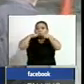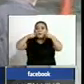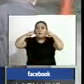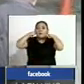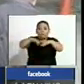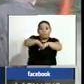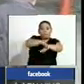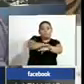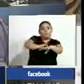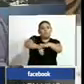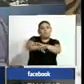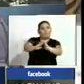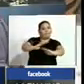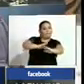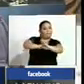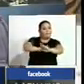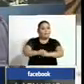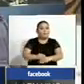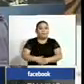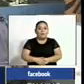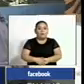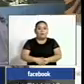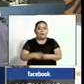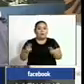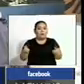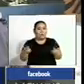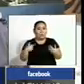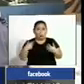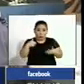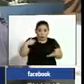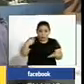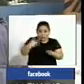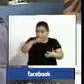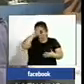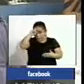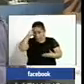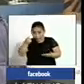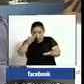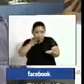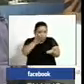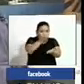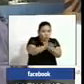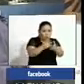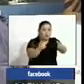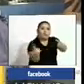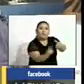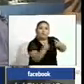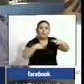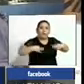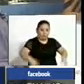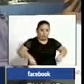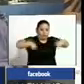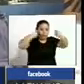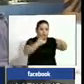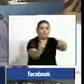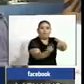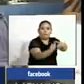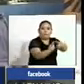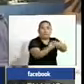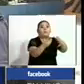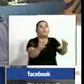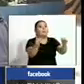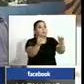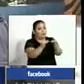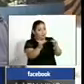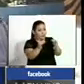su protección. meter inmediatamente la ropa que utilizamos a una lavadora o lavarla inmediatamente, así mismo como